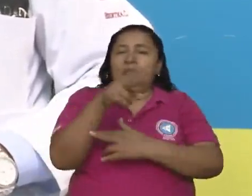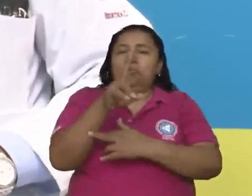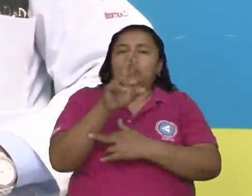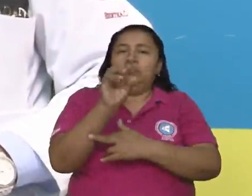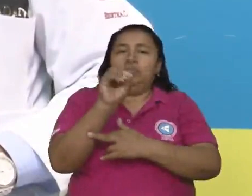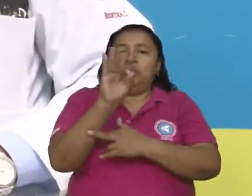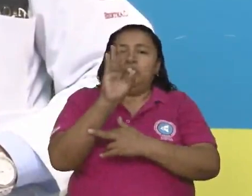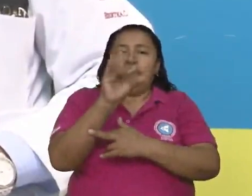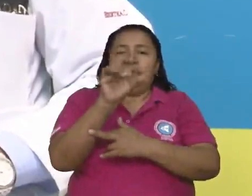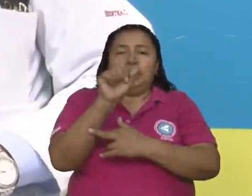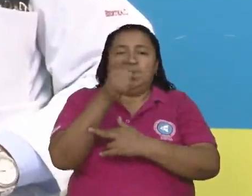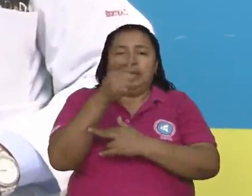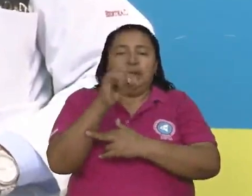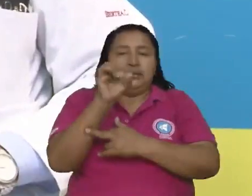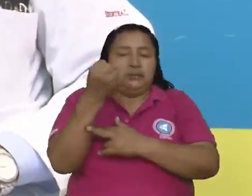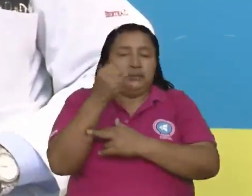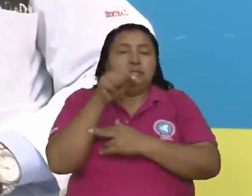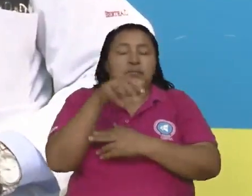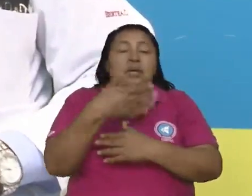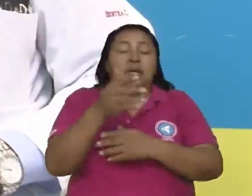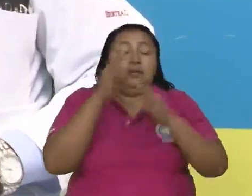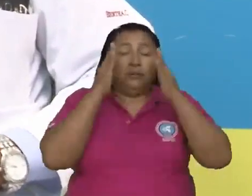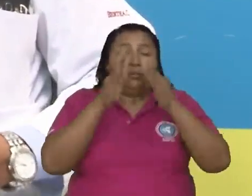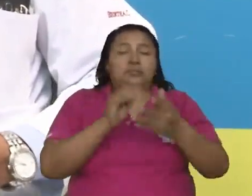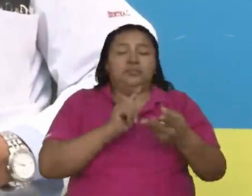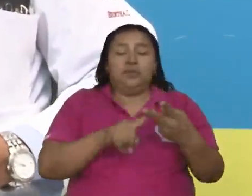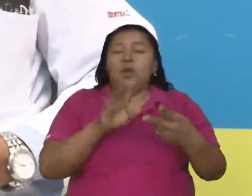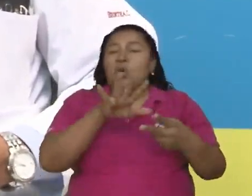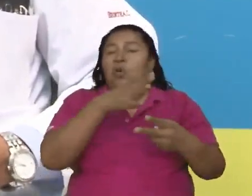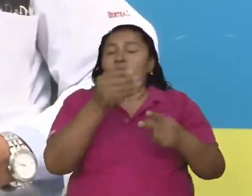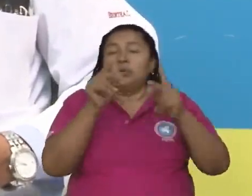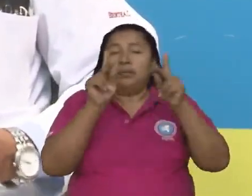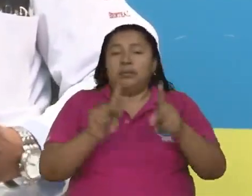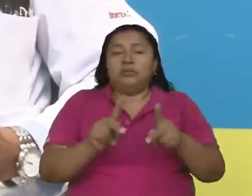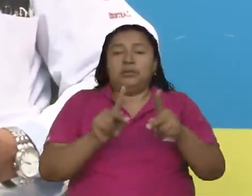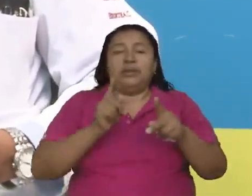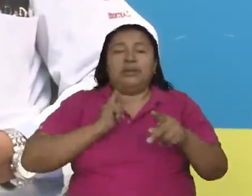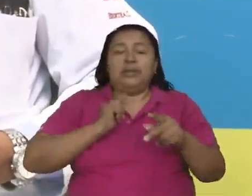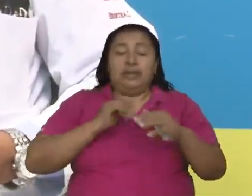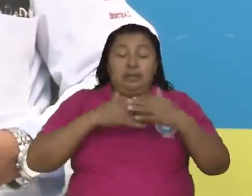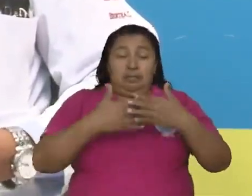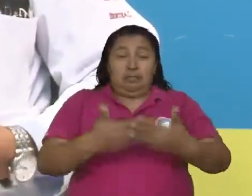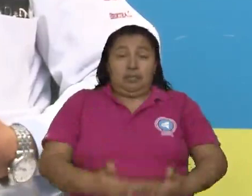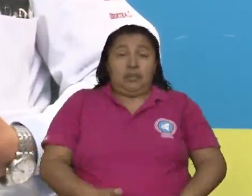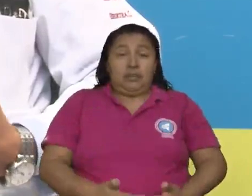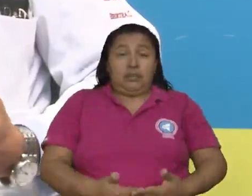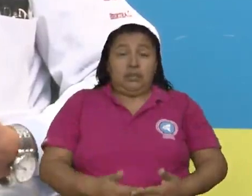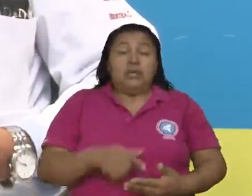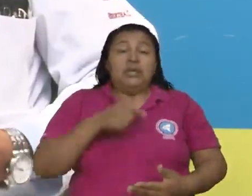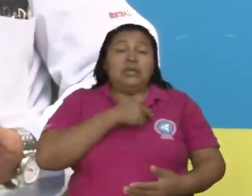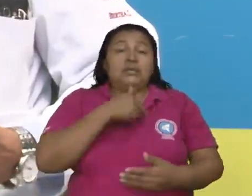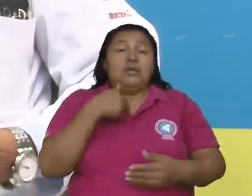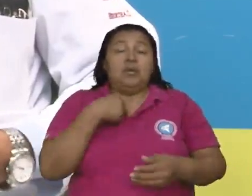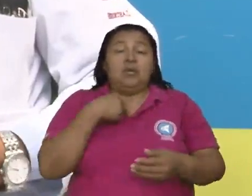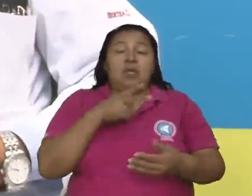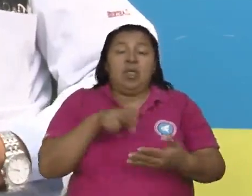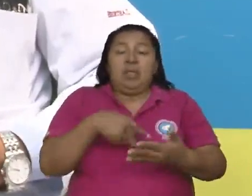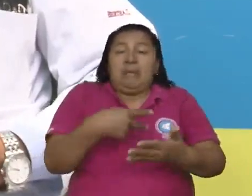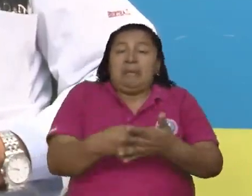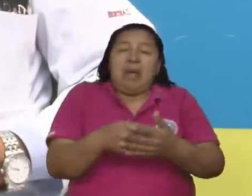enfermedad tromboembólica venosa. La otra cosa importante también son aquellas pacientes que están embarazadas y sufrieron una fractura por un